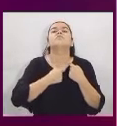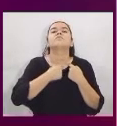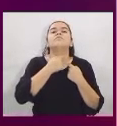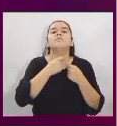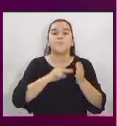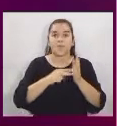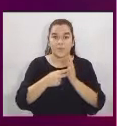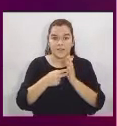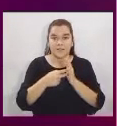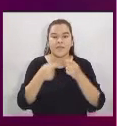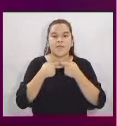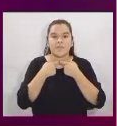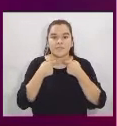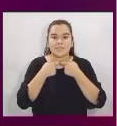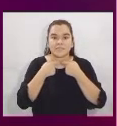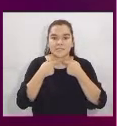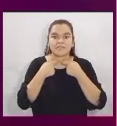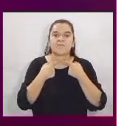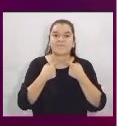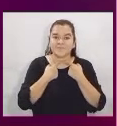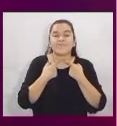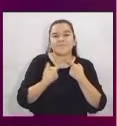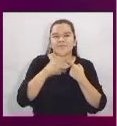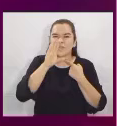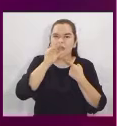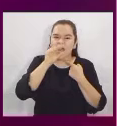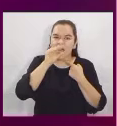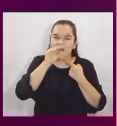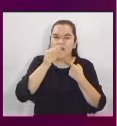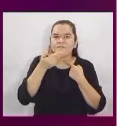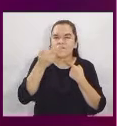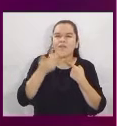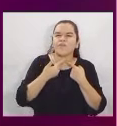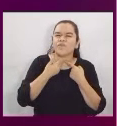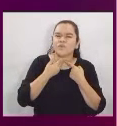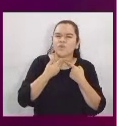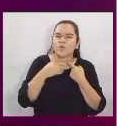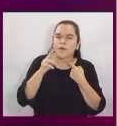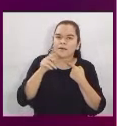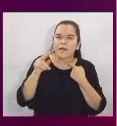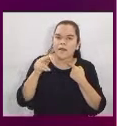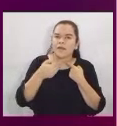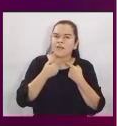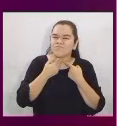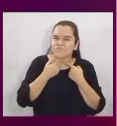pueden coordinar en su acción de contraerse y relajarse, provocan